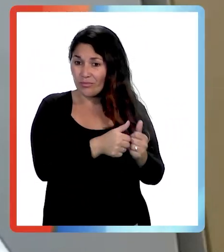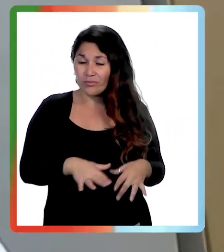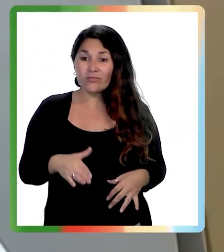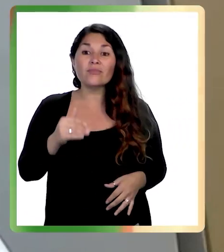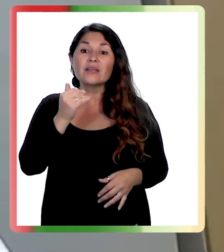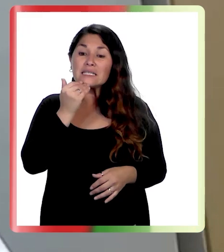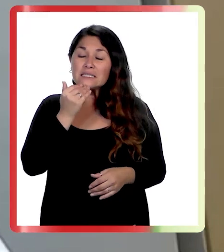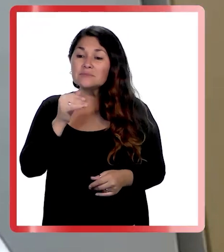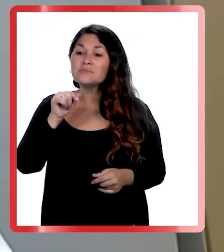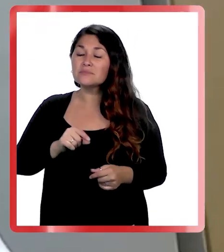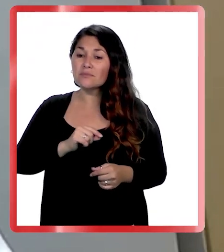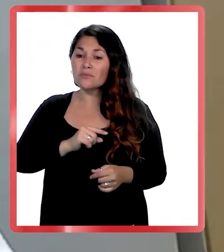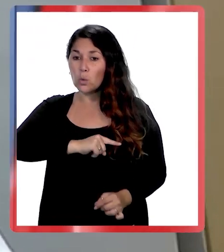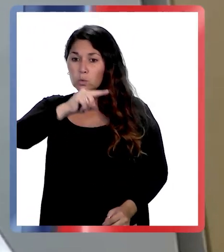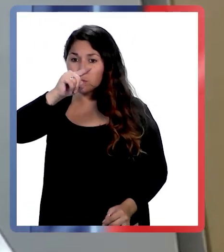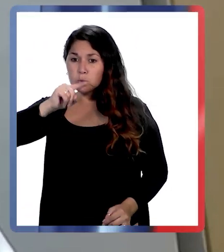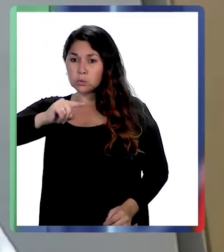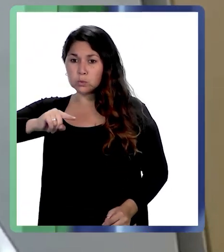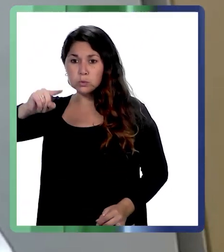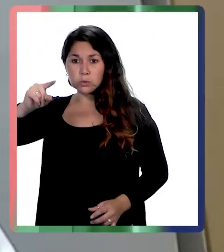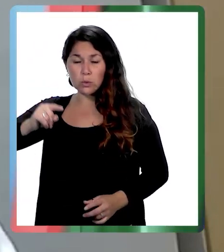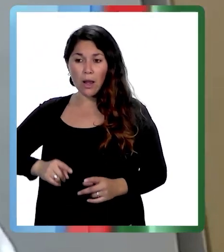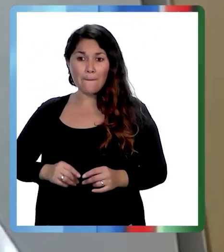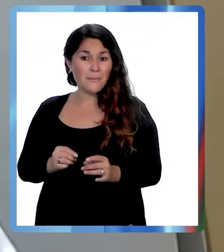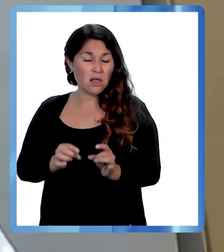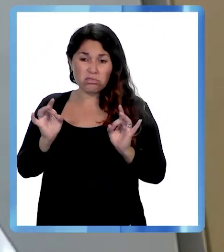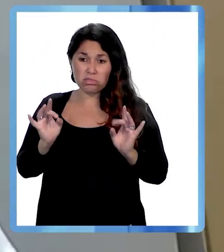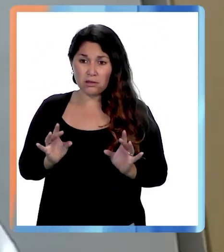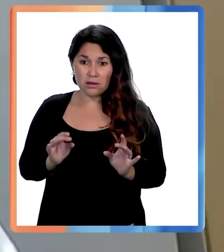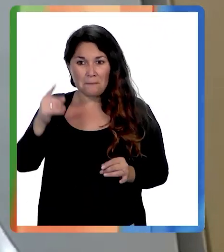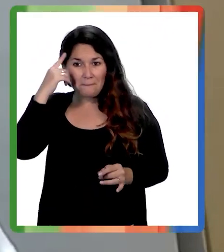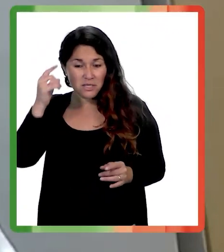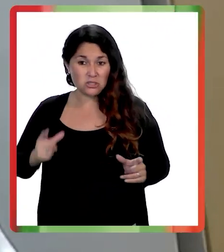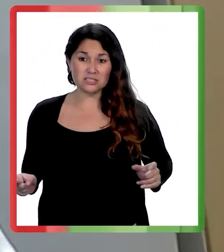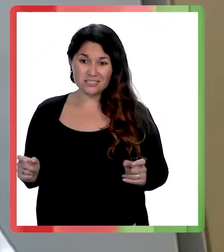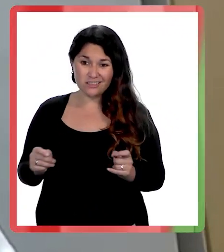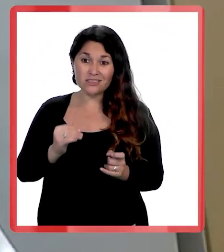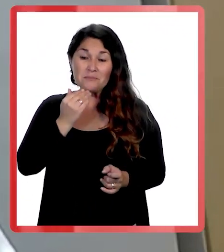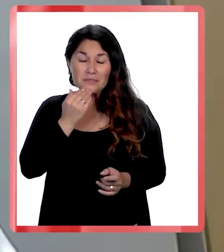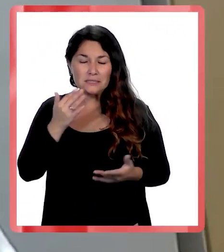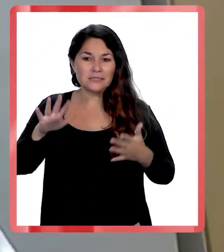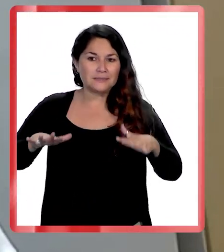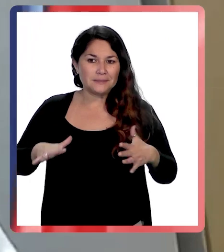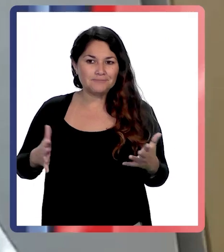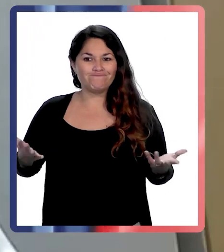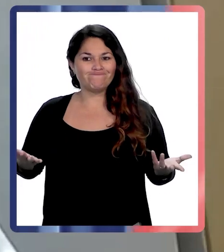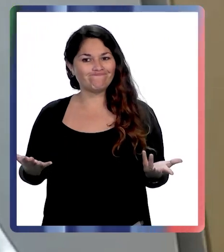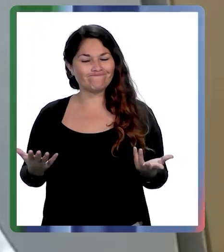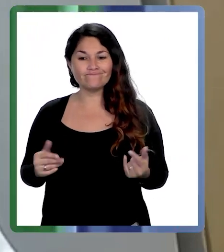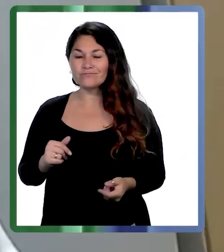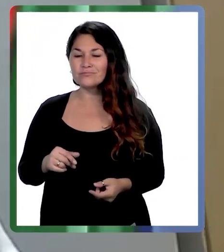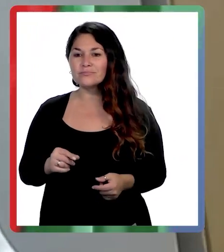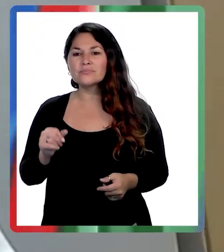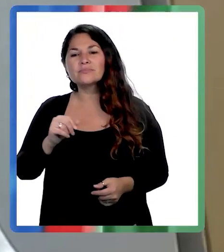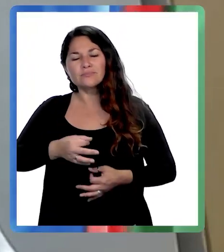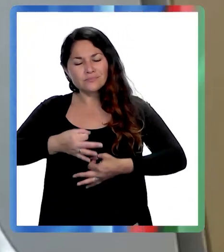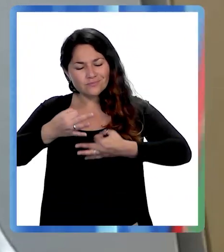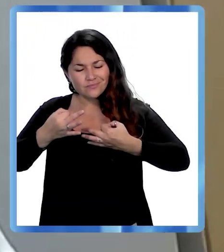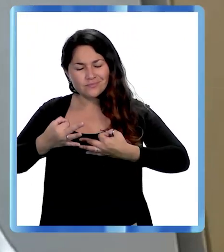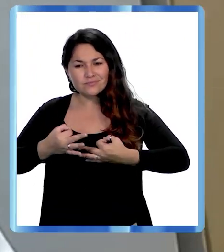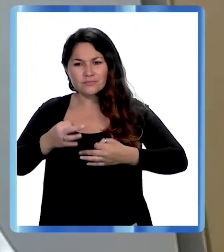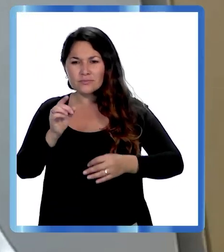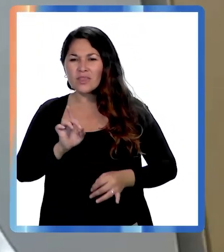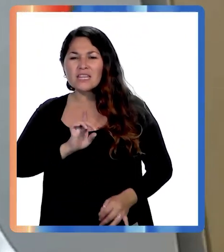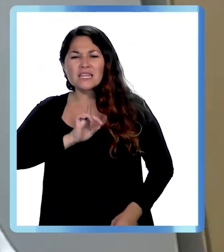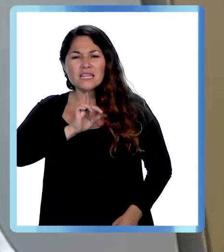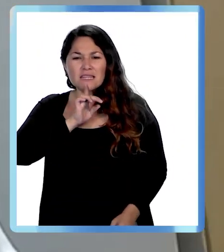lo produce la colopatía funcional típica, pero a veces el cáncer también produce eso. Entonces ahí es donde está la fineza que tiene que tener el